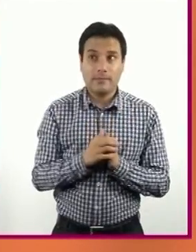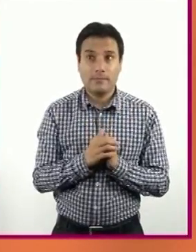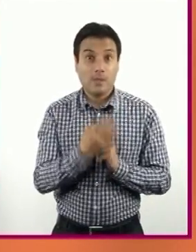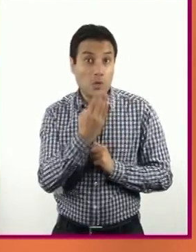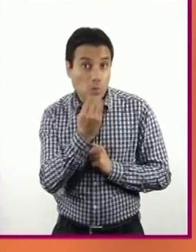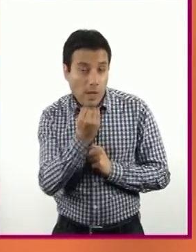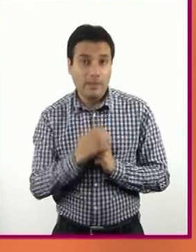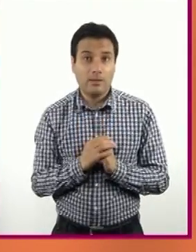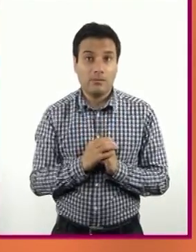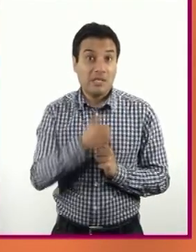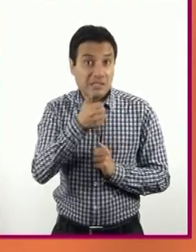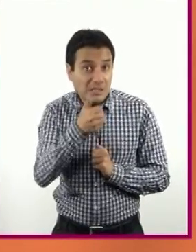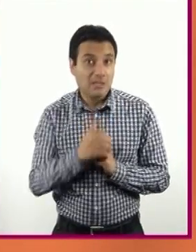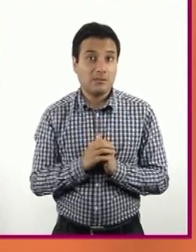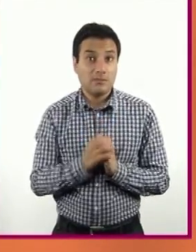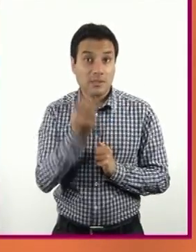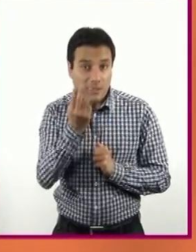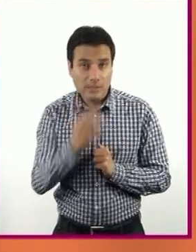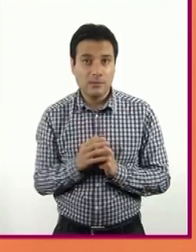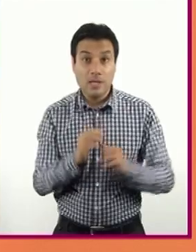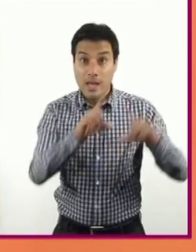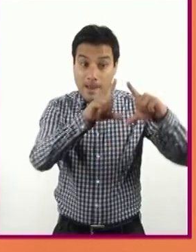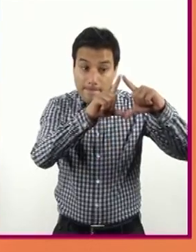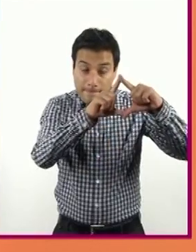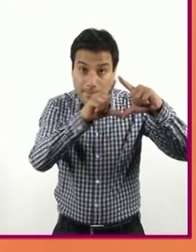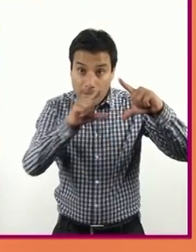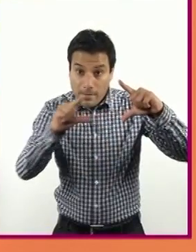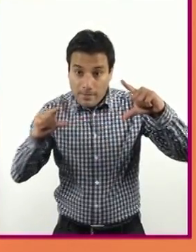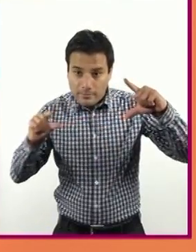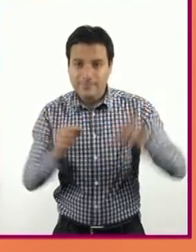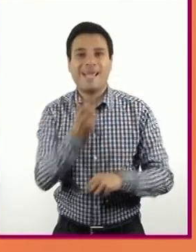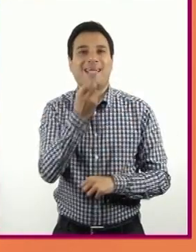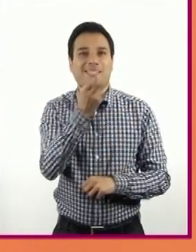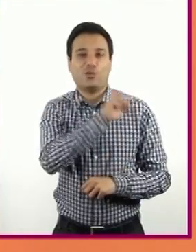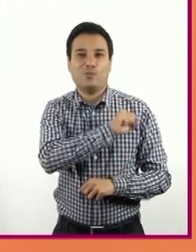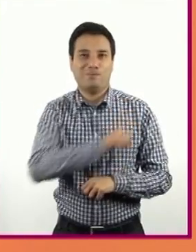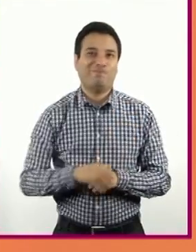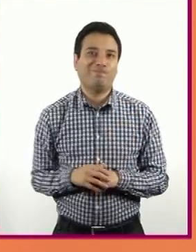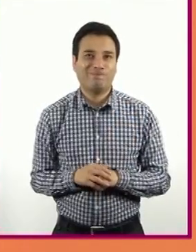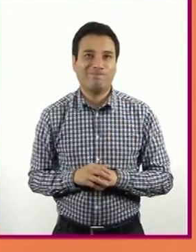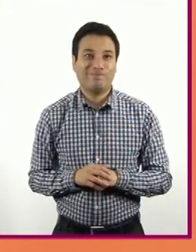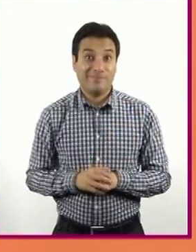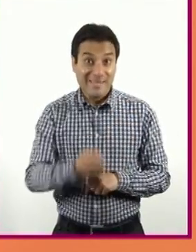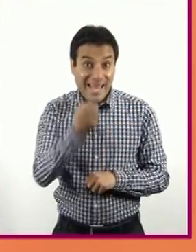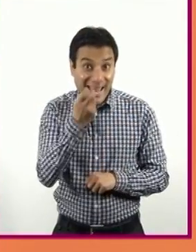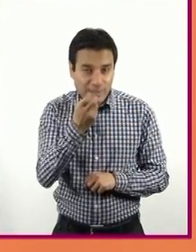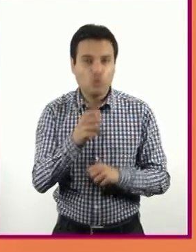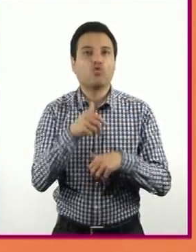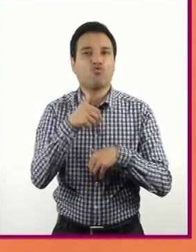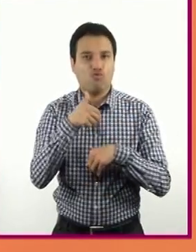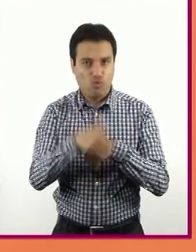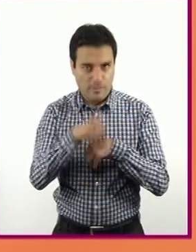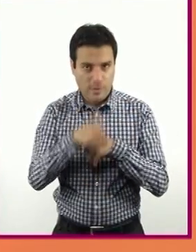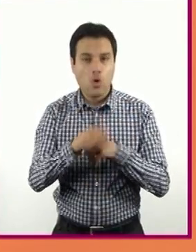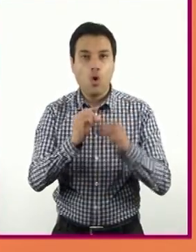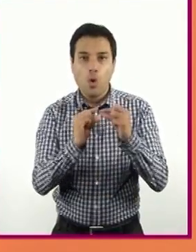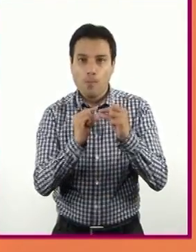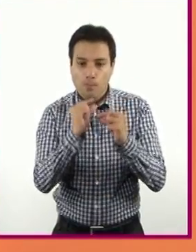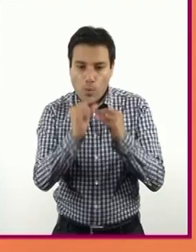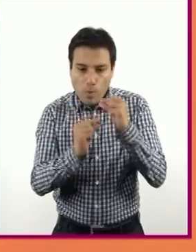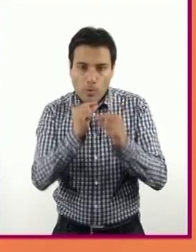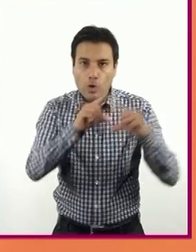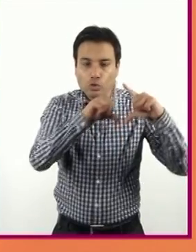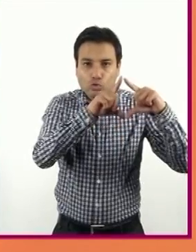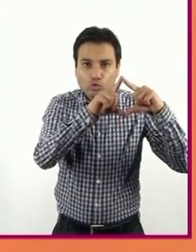9, 6, 3? Así es. Esta es una sucesión decreciente porque